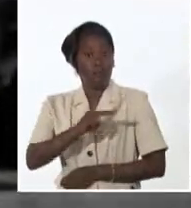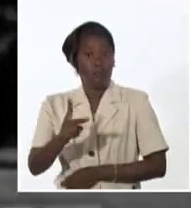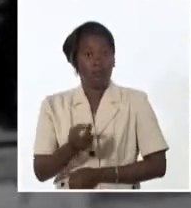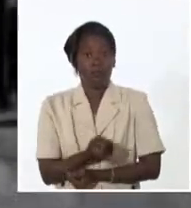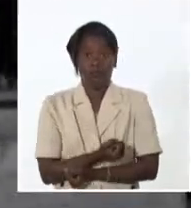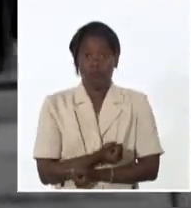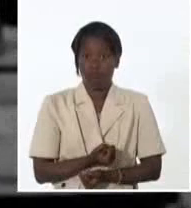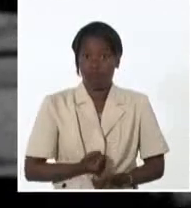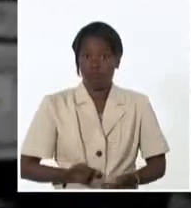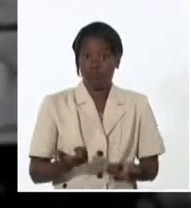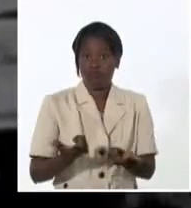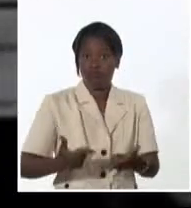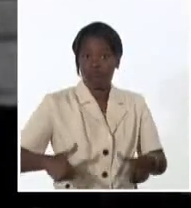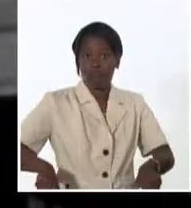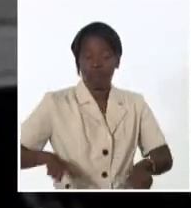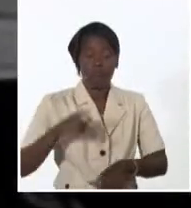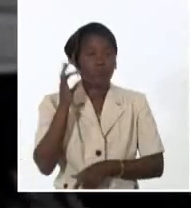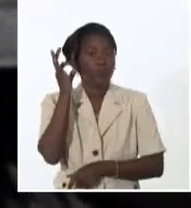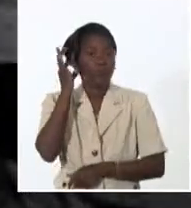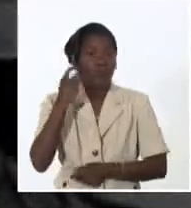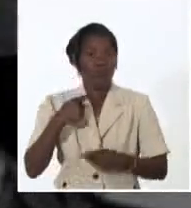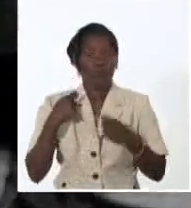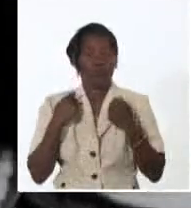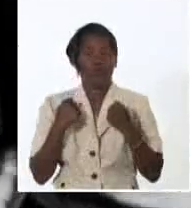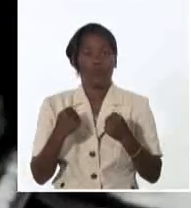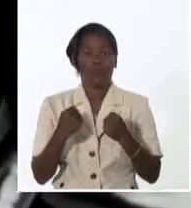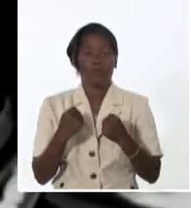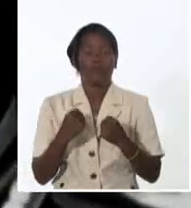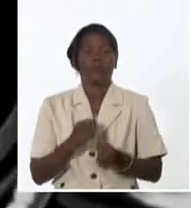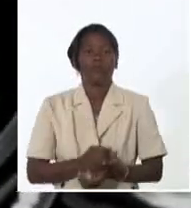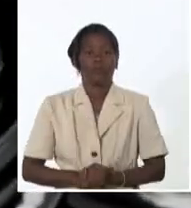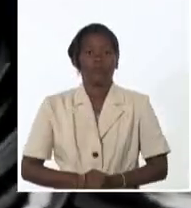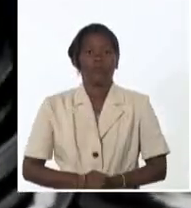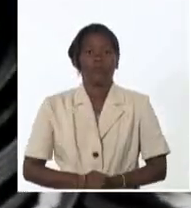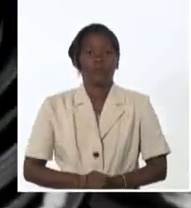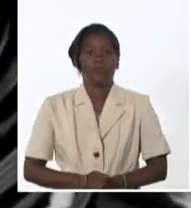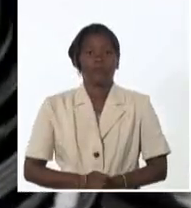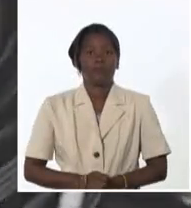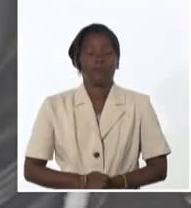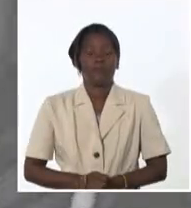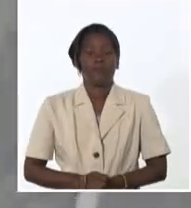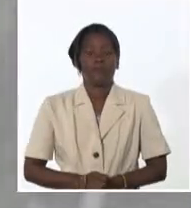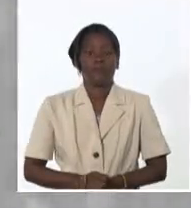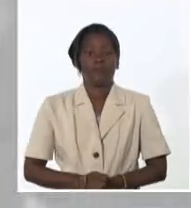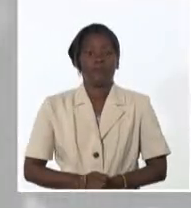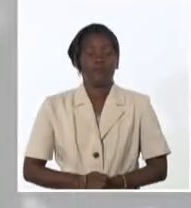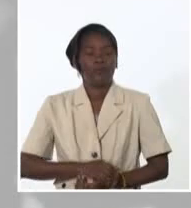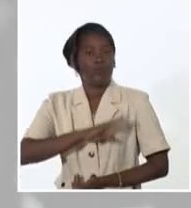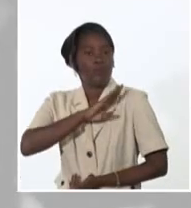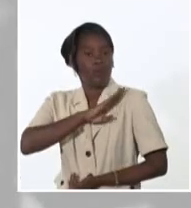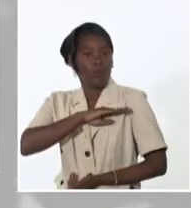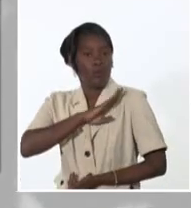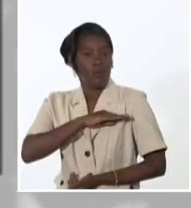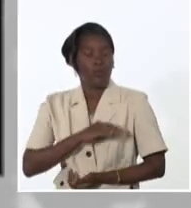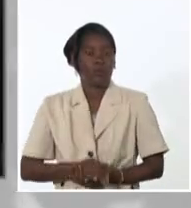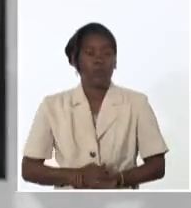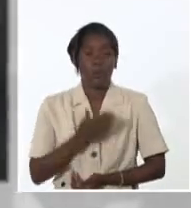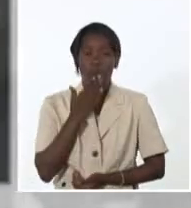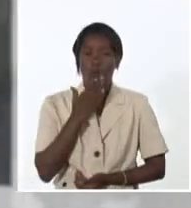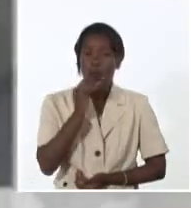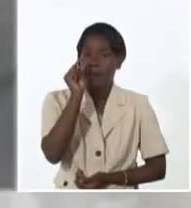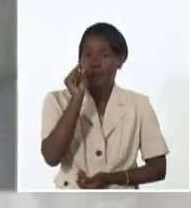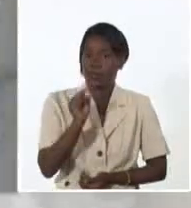y la resistencia ante las duras faldas de la Sierra Maestra. Humilde, sencilla pero